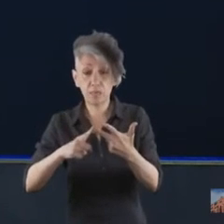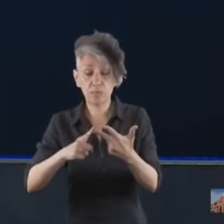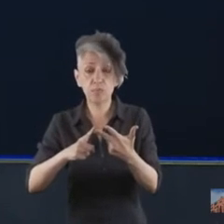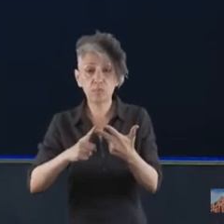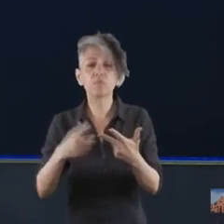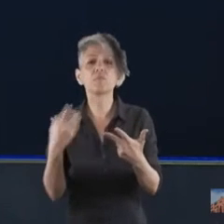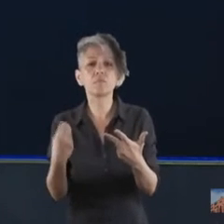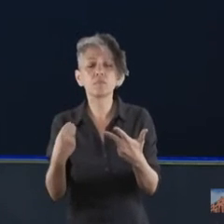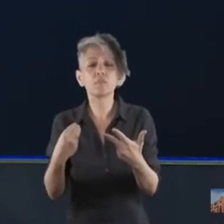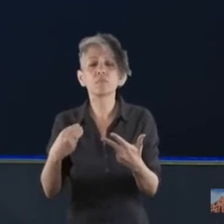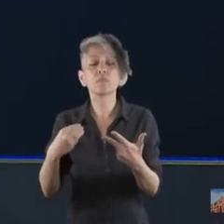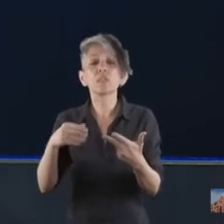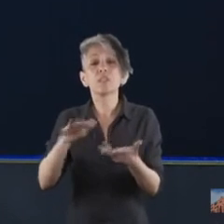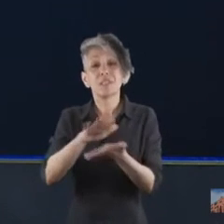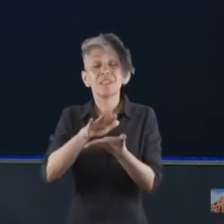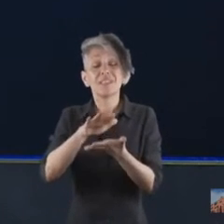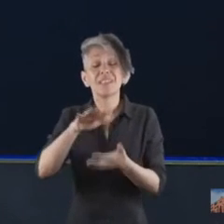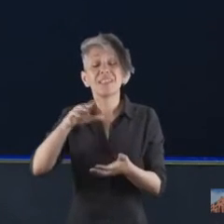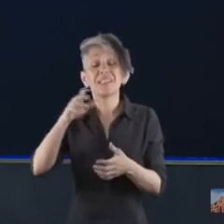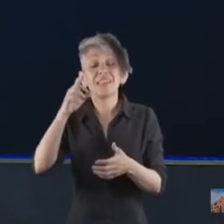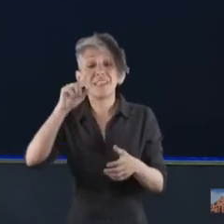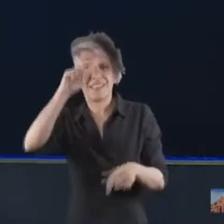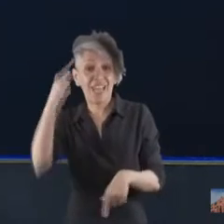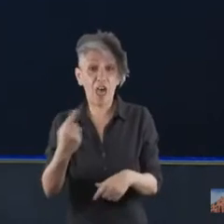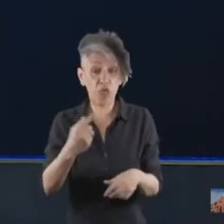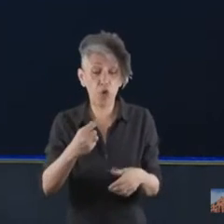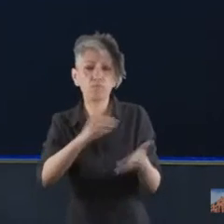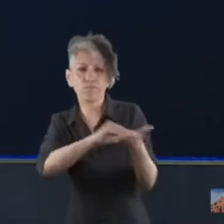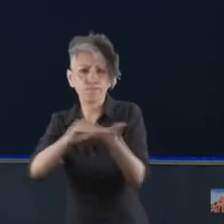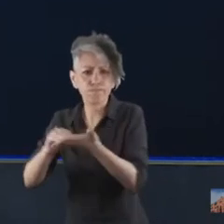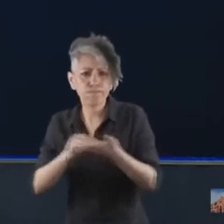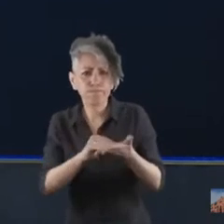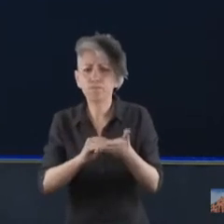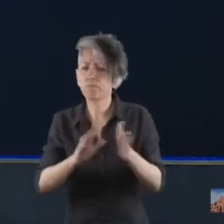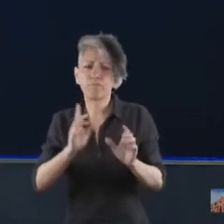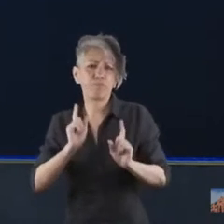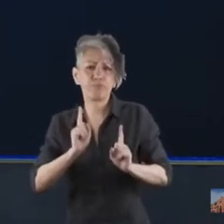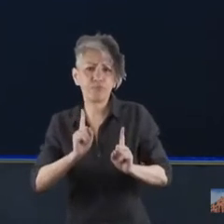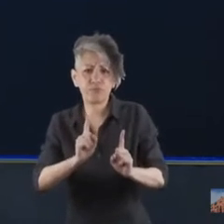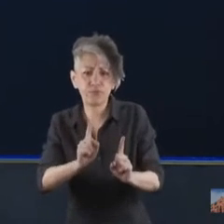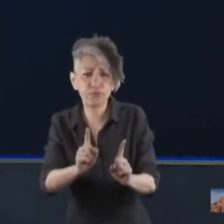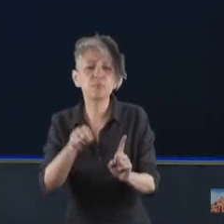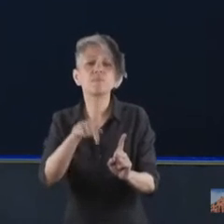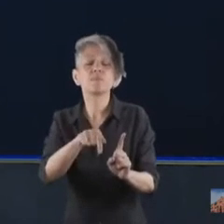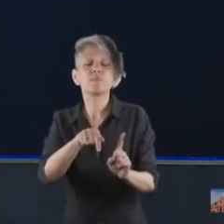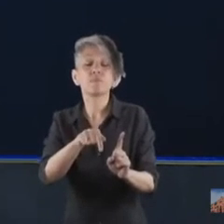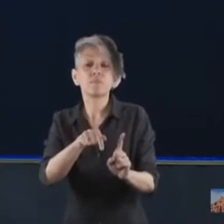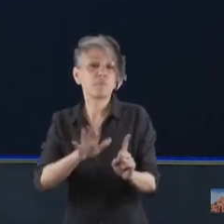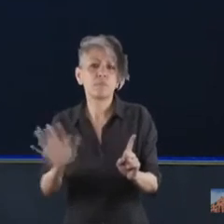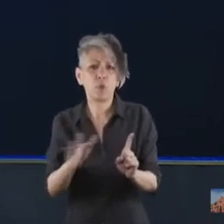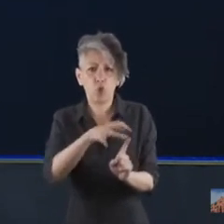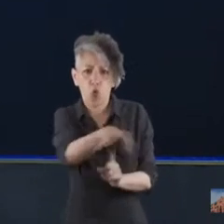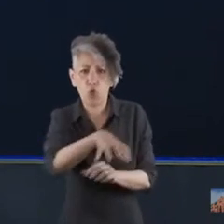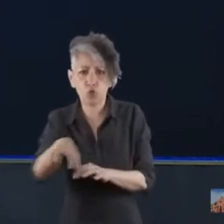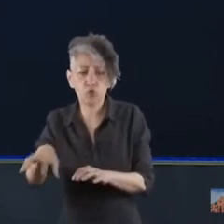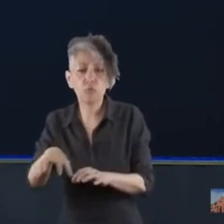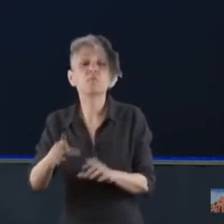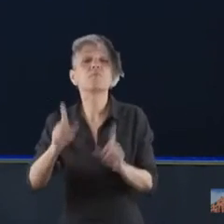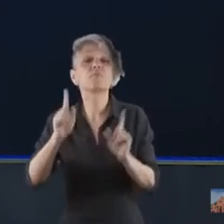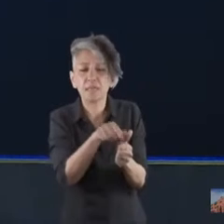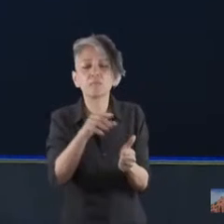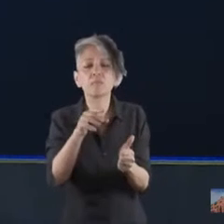planta del estado para todos los sectores de la administración pública nacional centralizada pero además